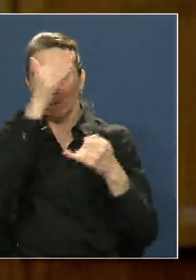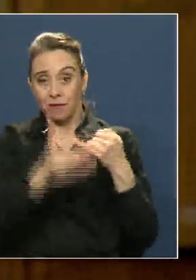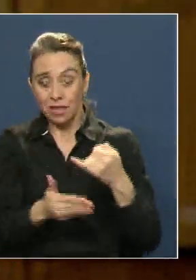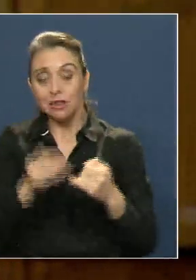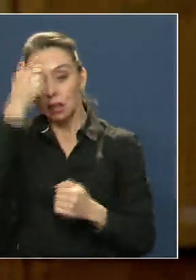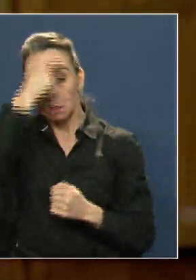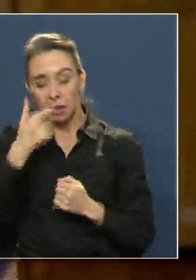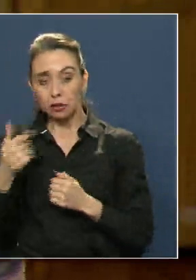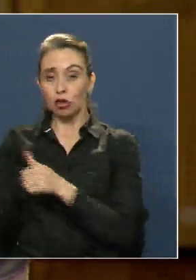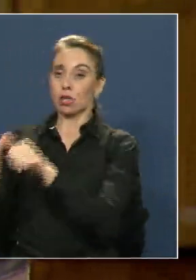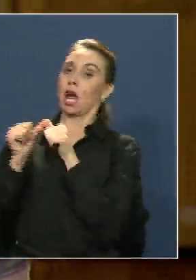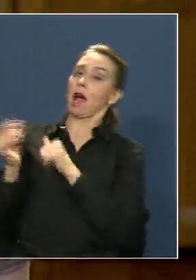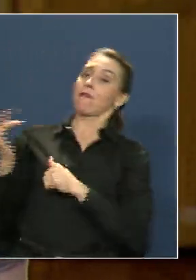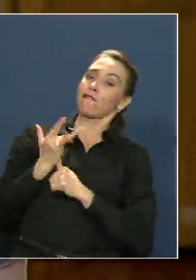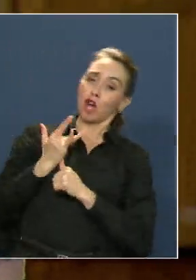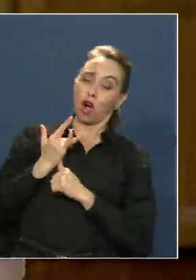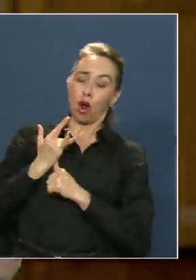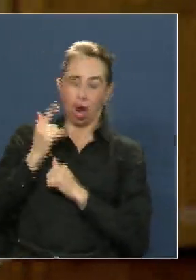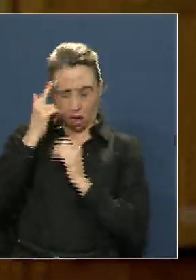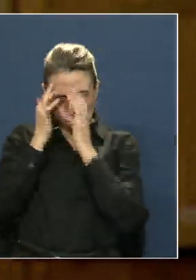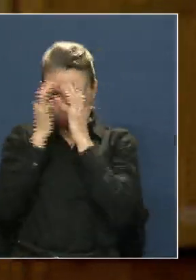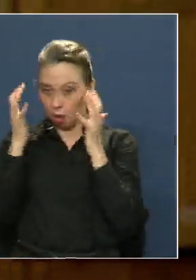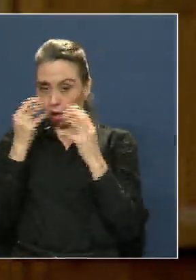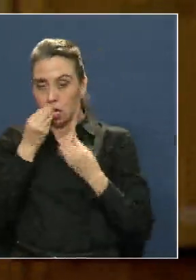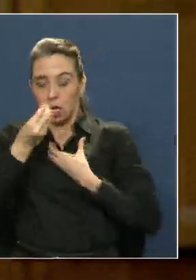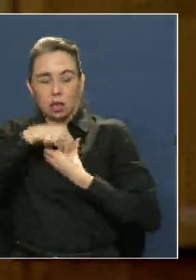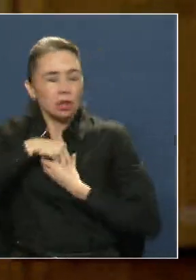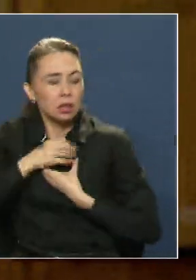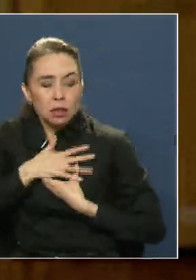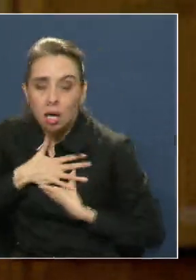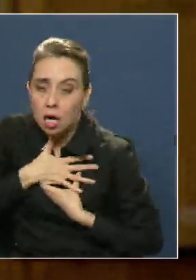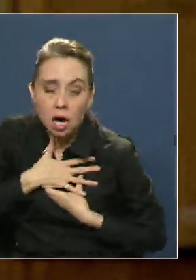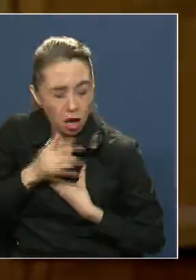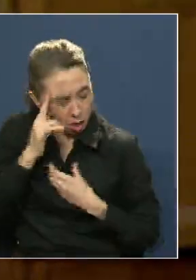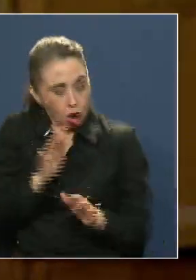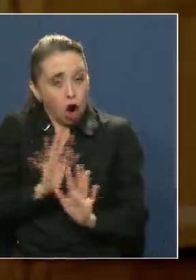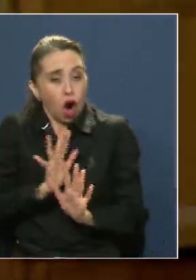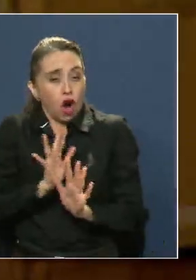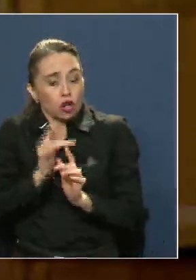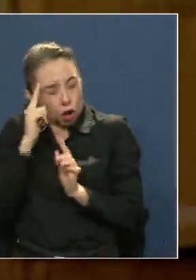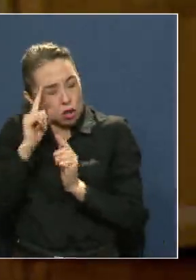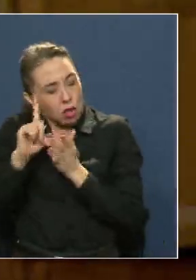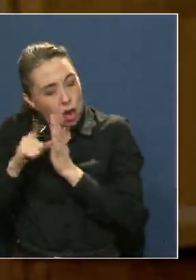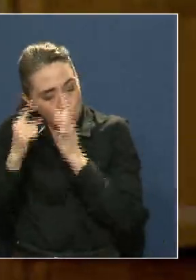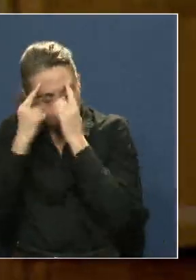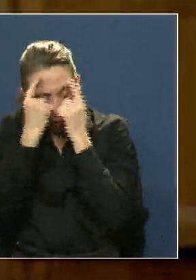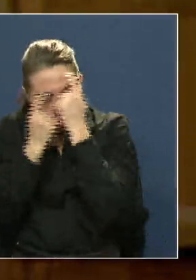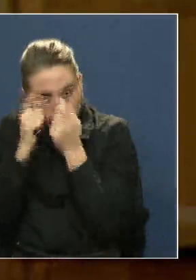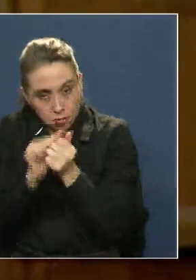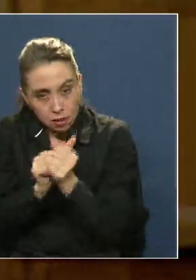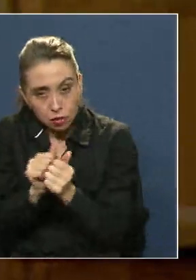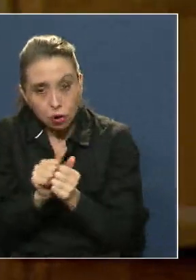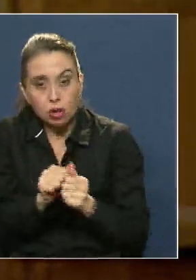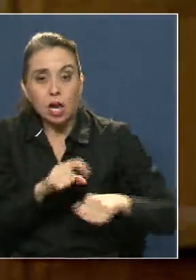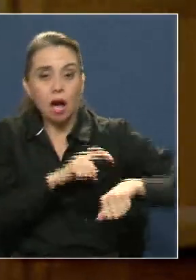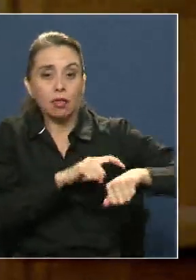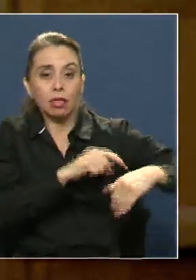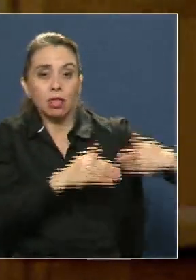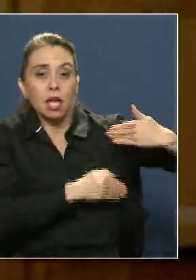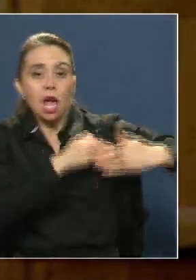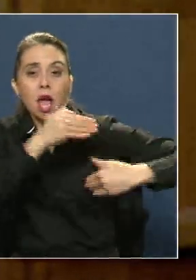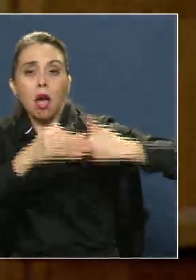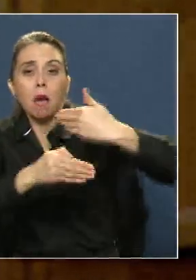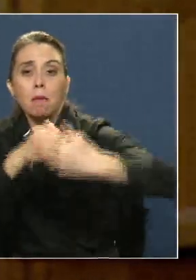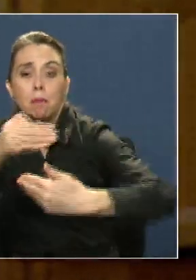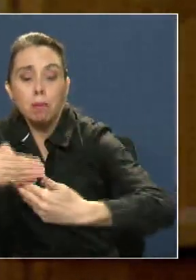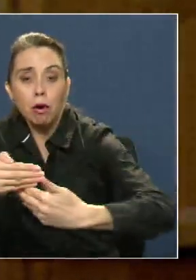en procesar, toda esa inmensidad, esa horrorosidad que le pasó, el tiempo no lo perdona, pero también